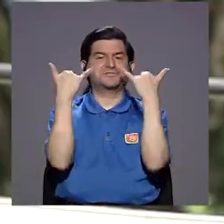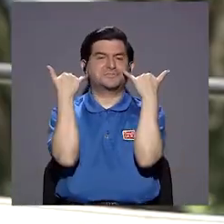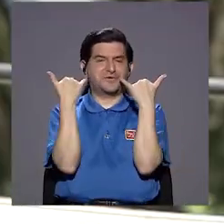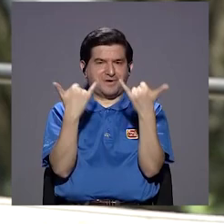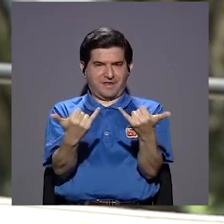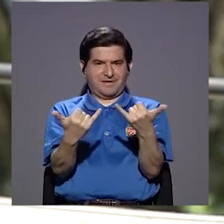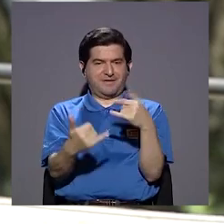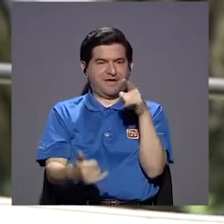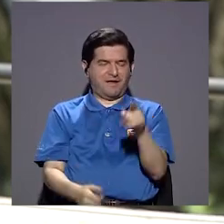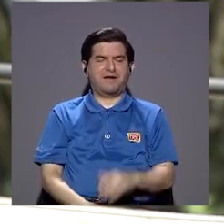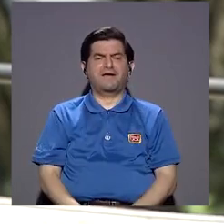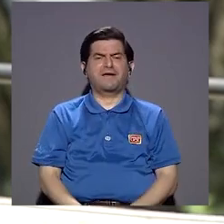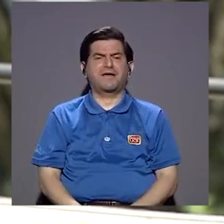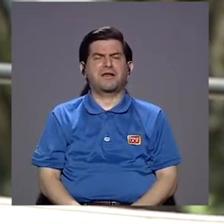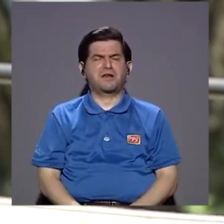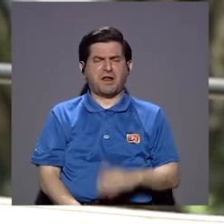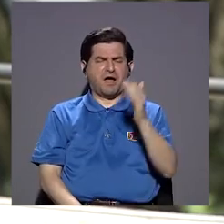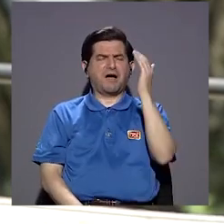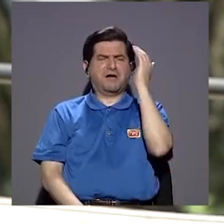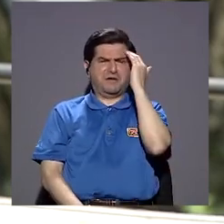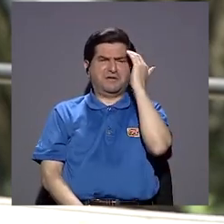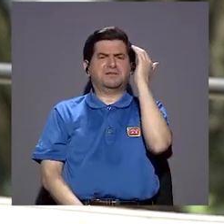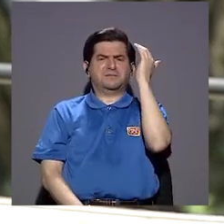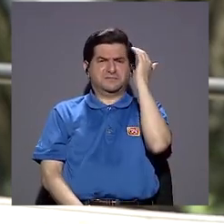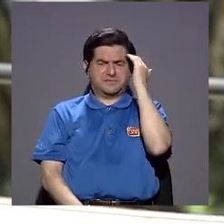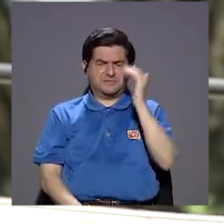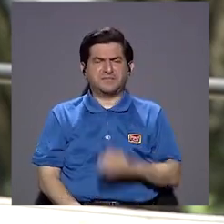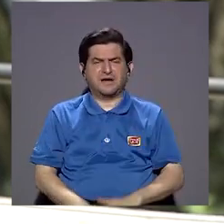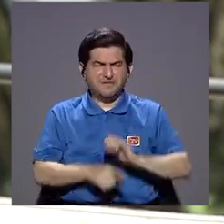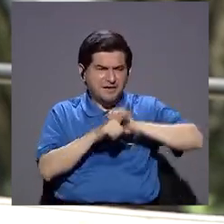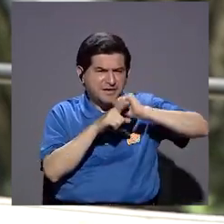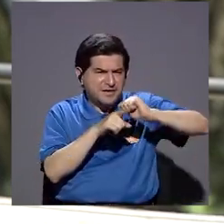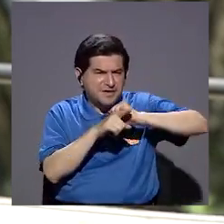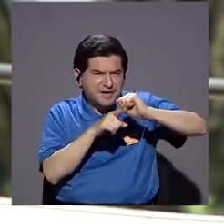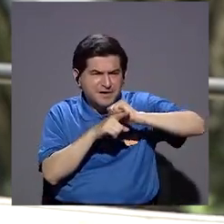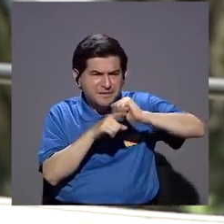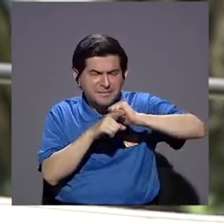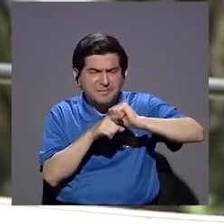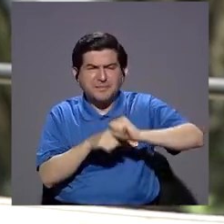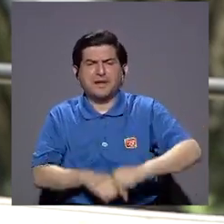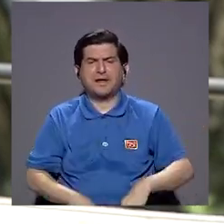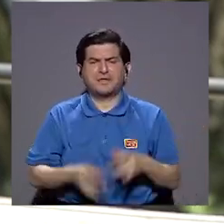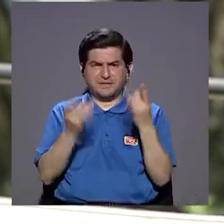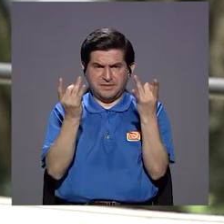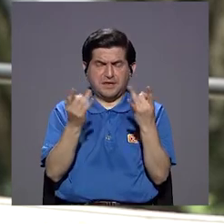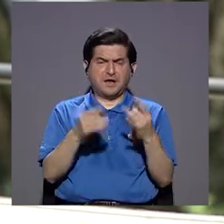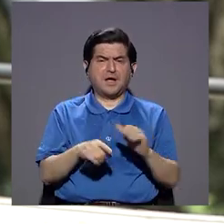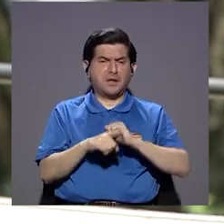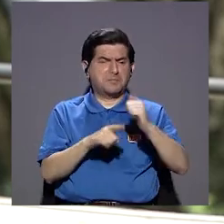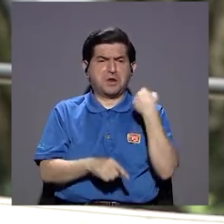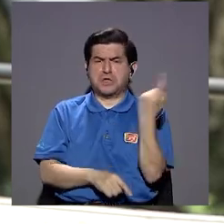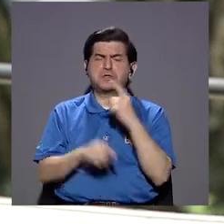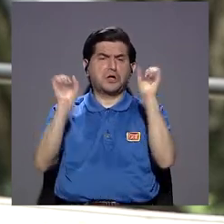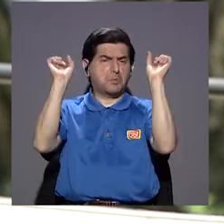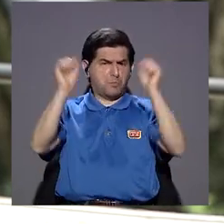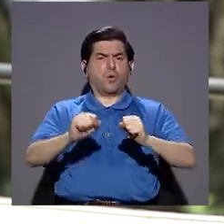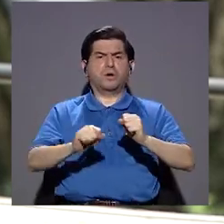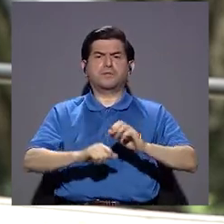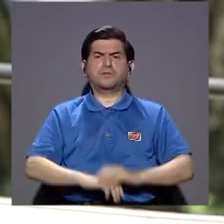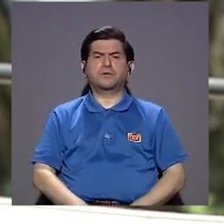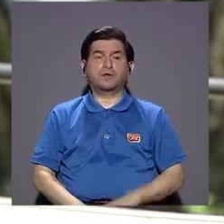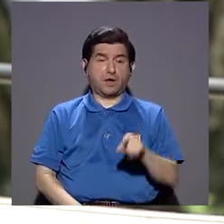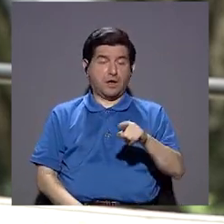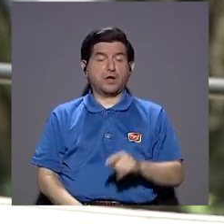ya tiene una cierta permanencia de una práctica de yoga, puede ya practicar solo. Entonces,